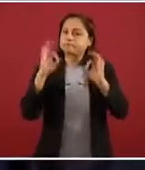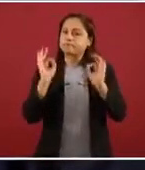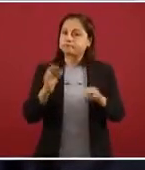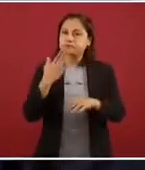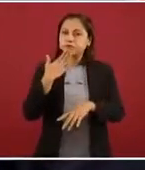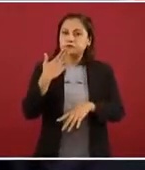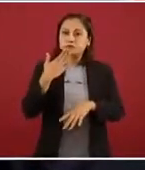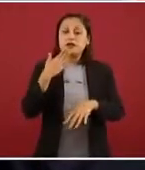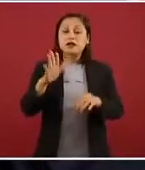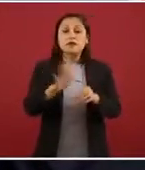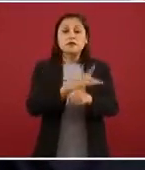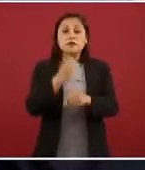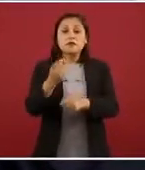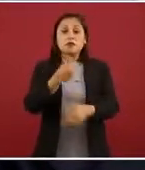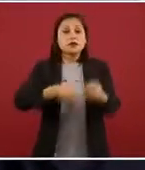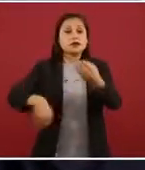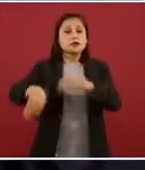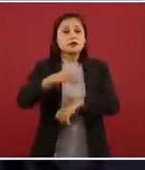reducimos el consumo,